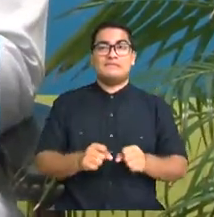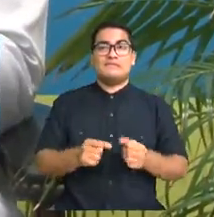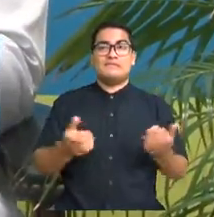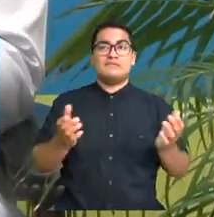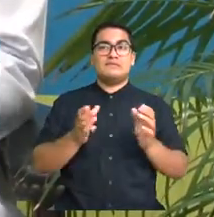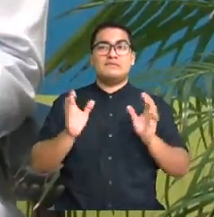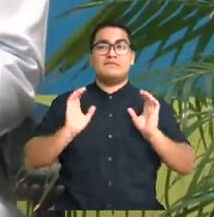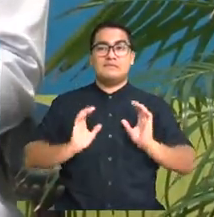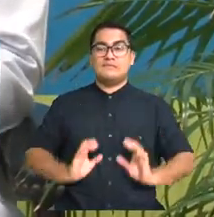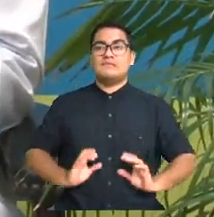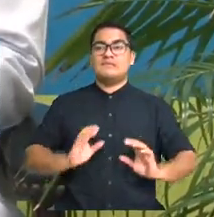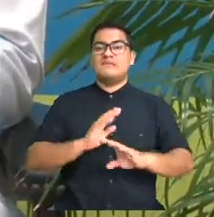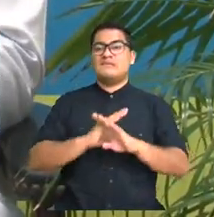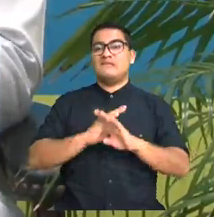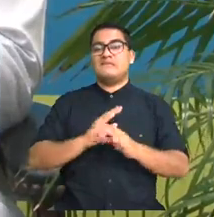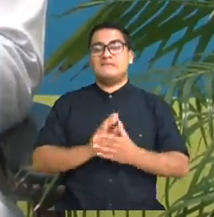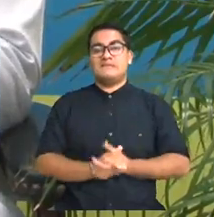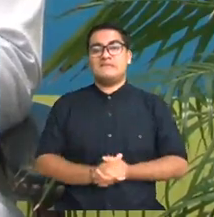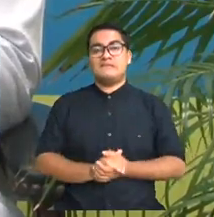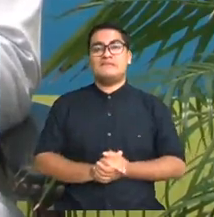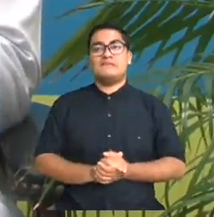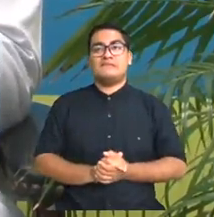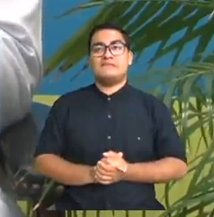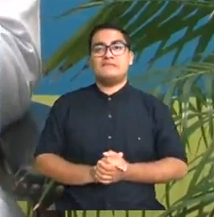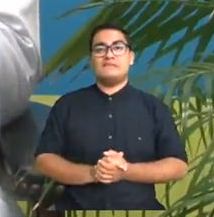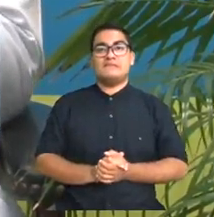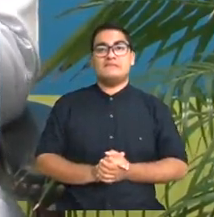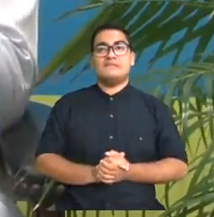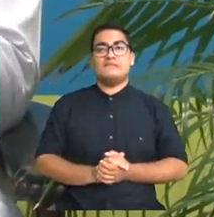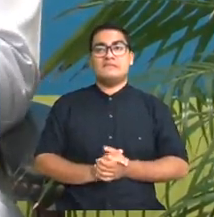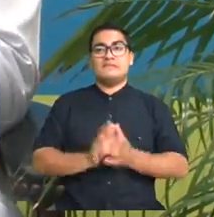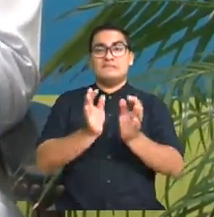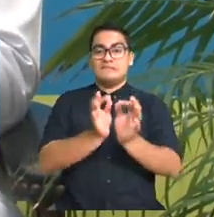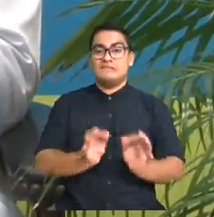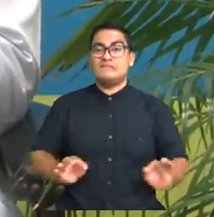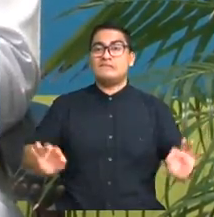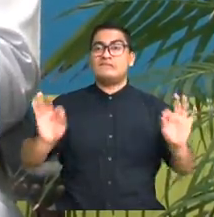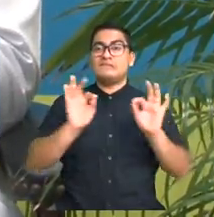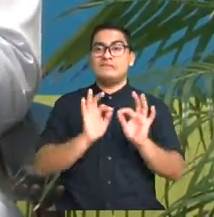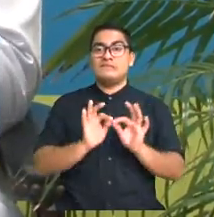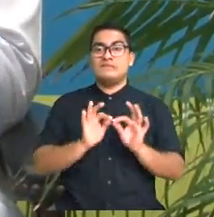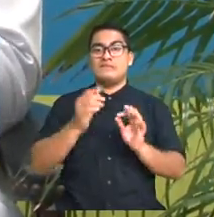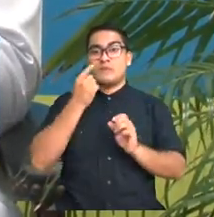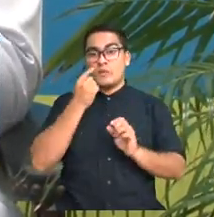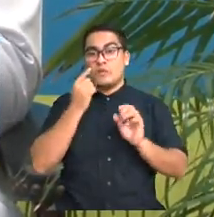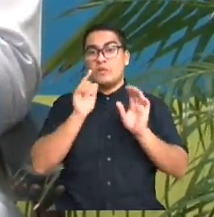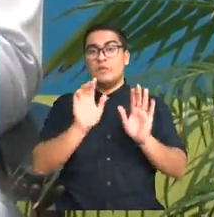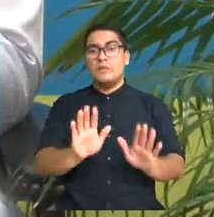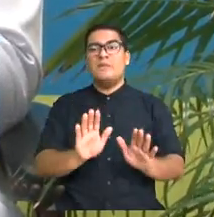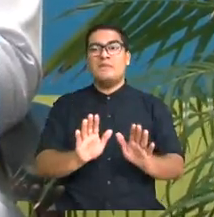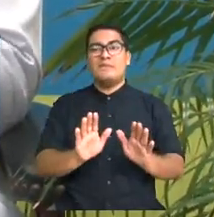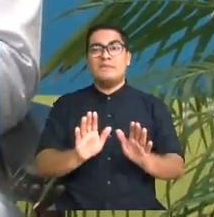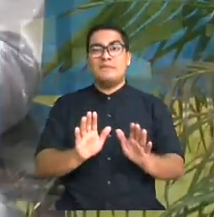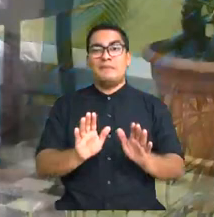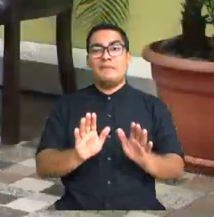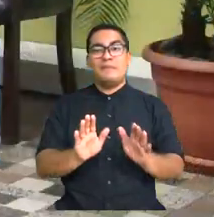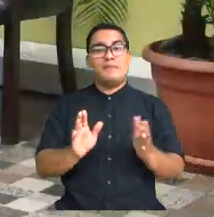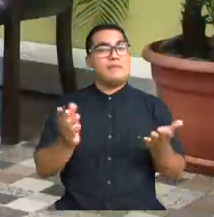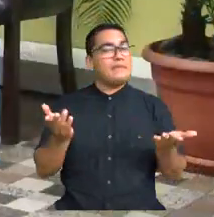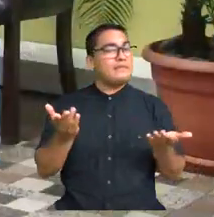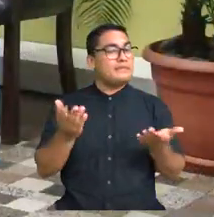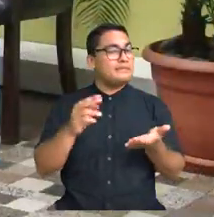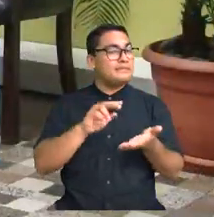nuestra barrera cutánea limpia. Entonces, el primer cuidado siempre tiene que estar relacionado con eso, que es la